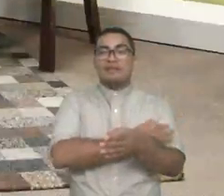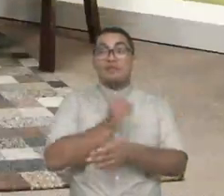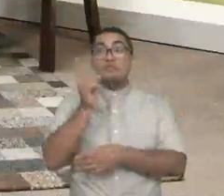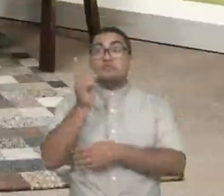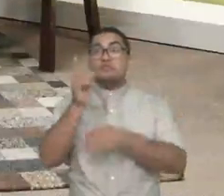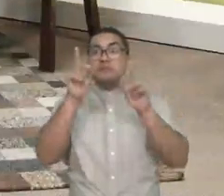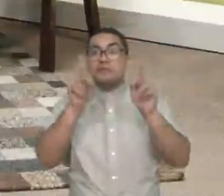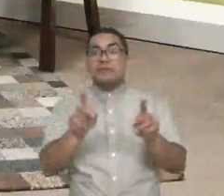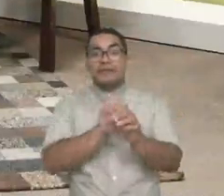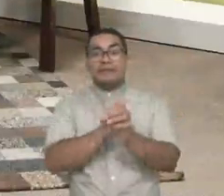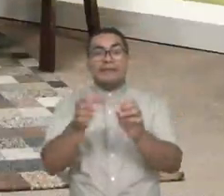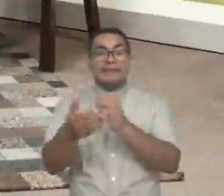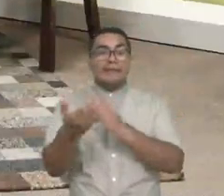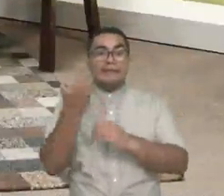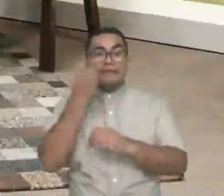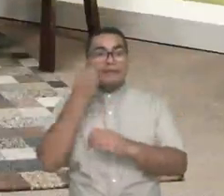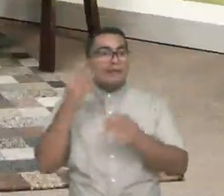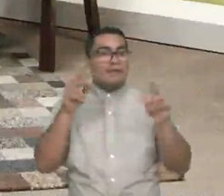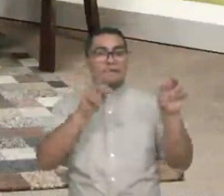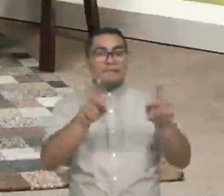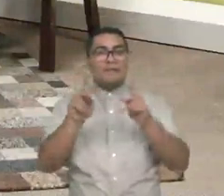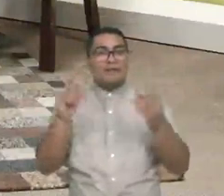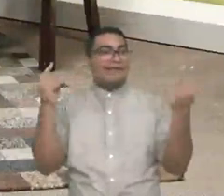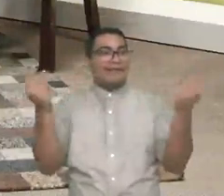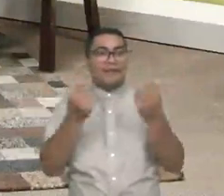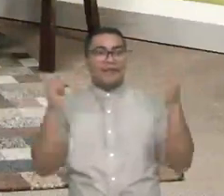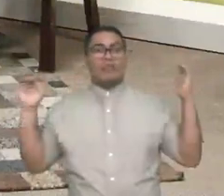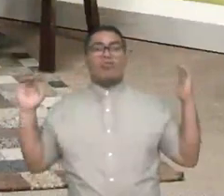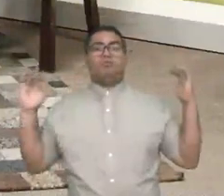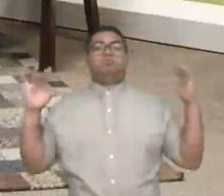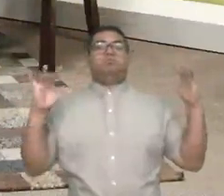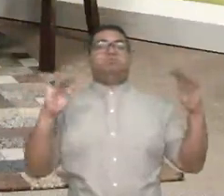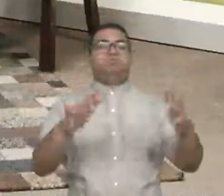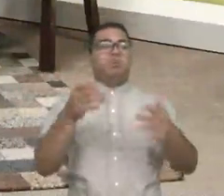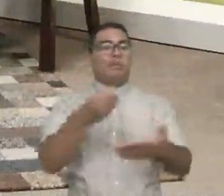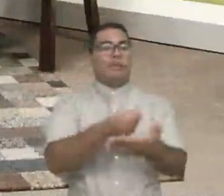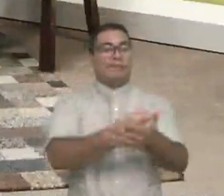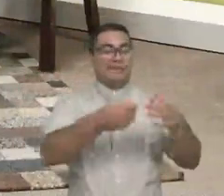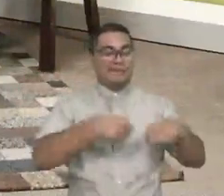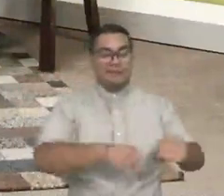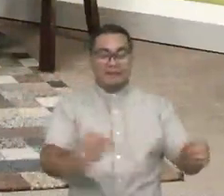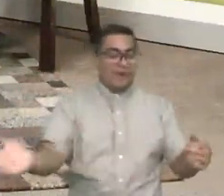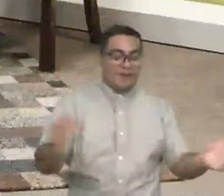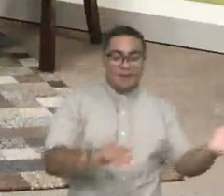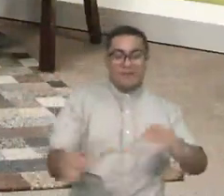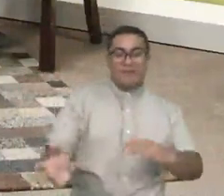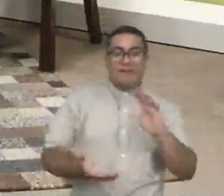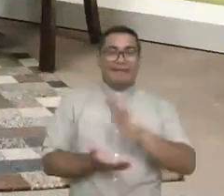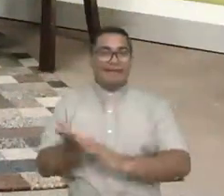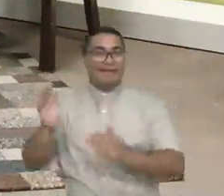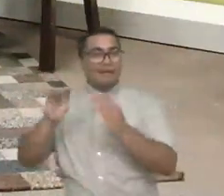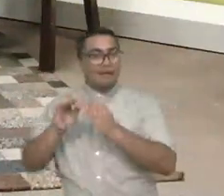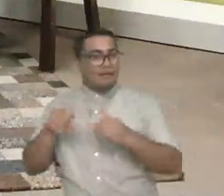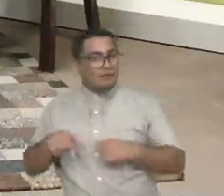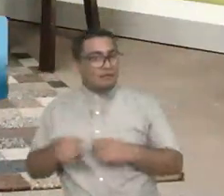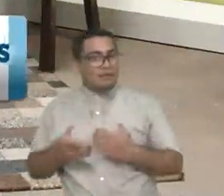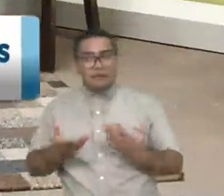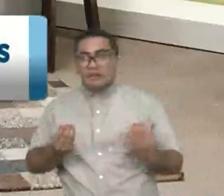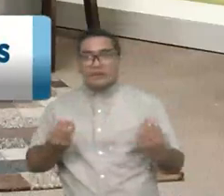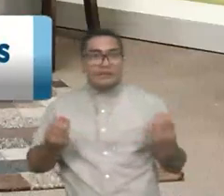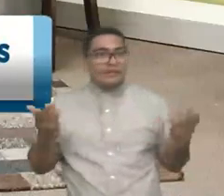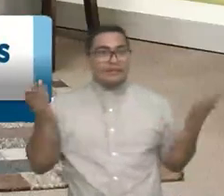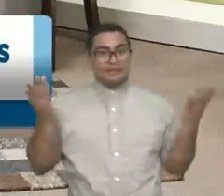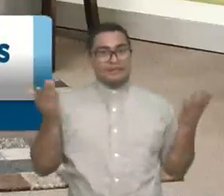se presentó, la gente se desbordó a los supermercados sin motivo alguno. ¿Por qué? Porque el estrés inmediatamente los activó